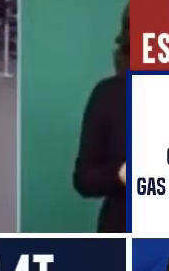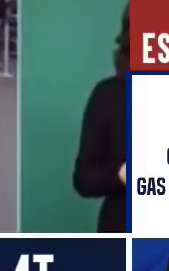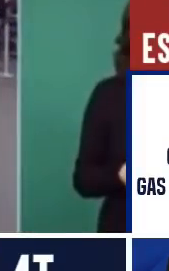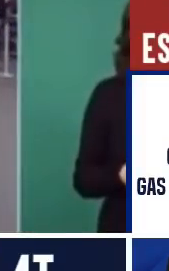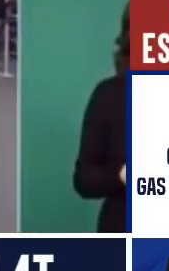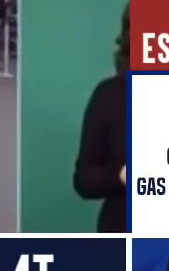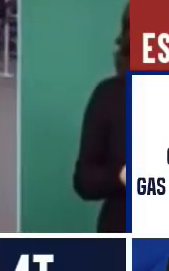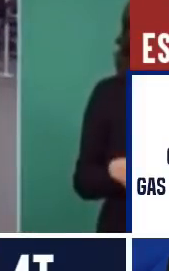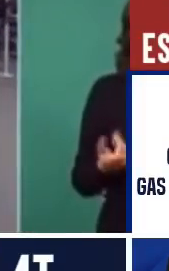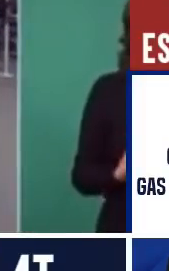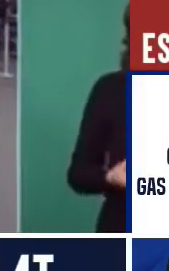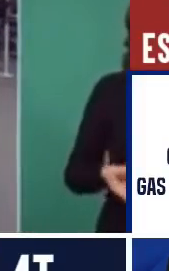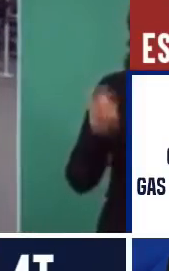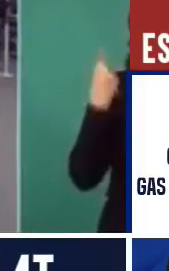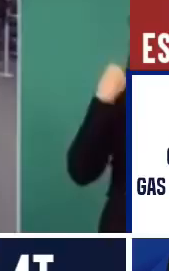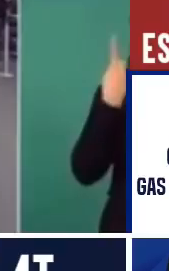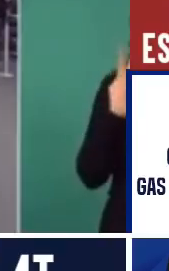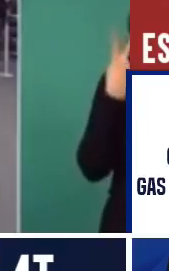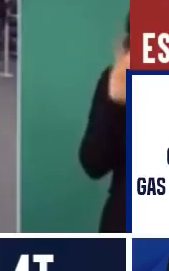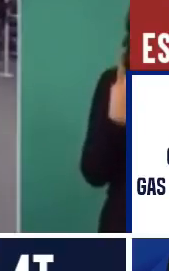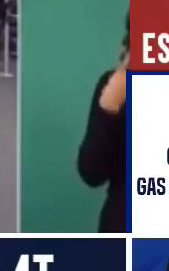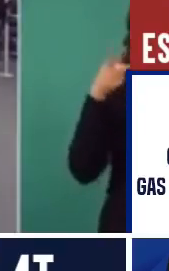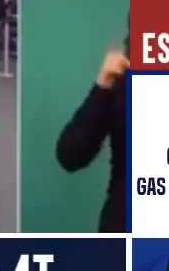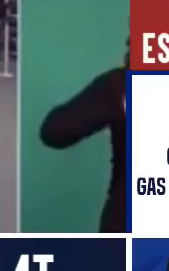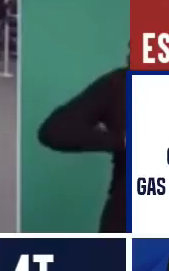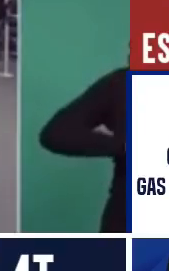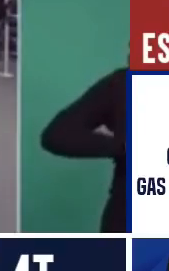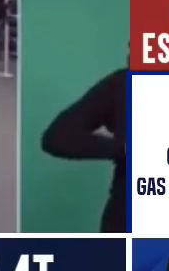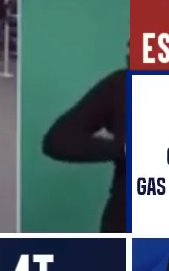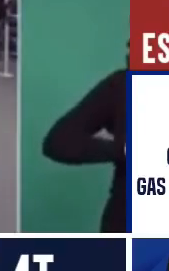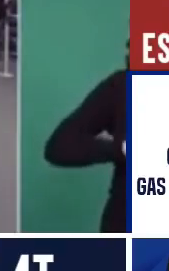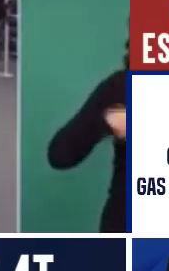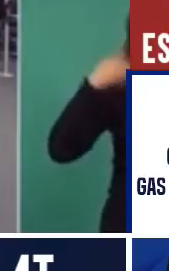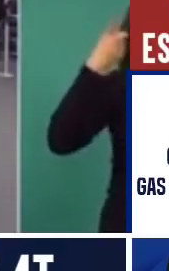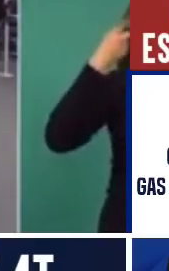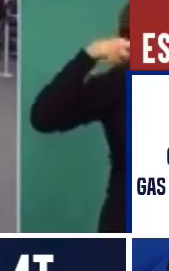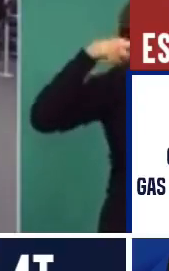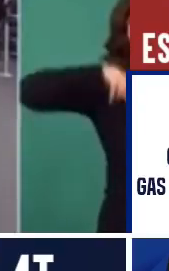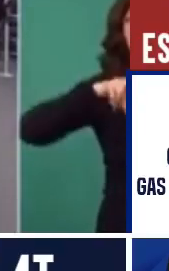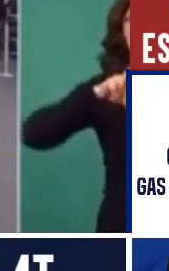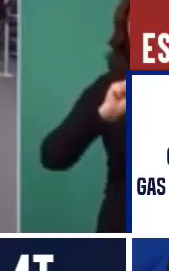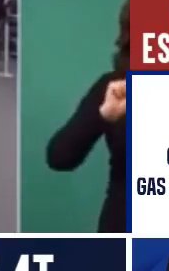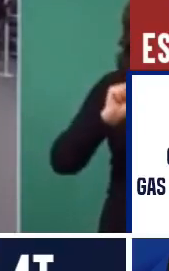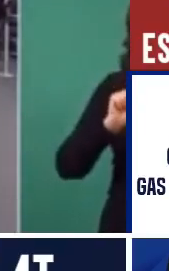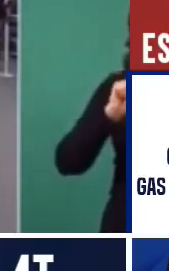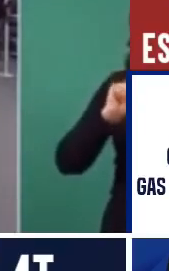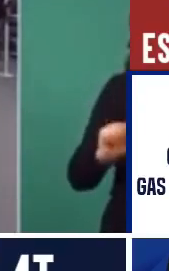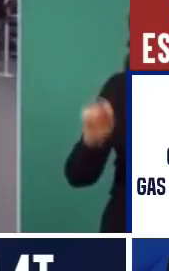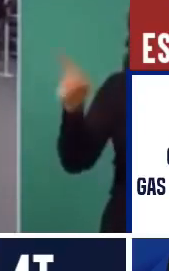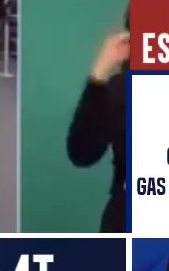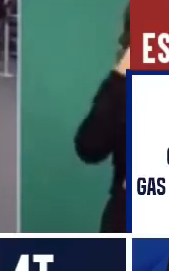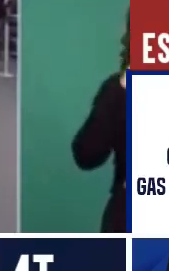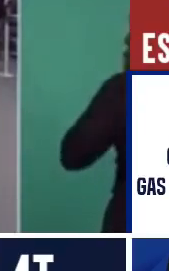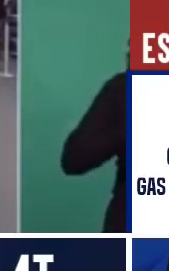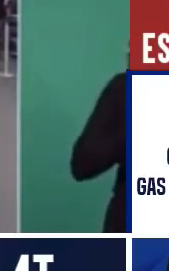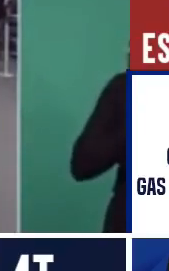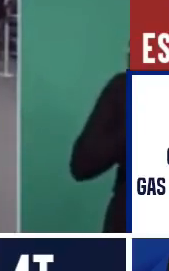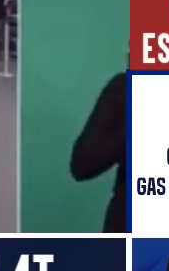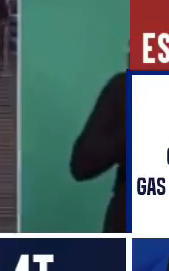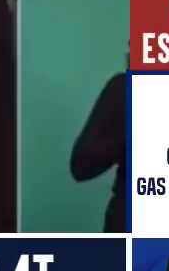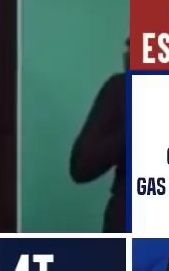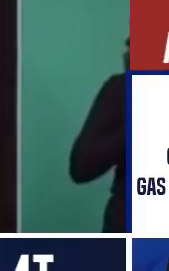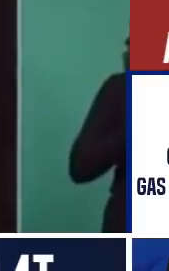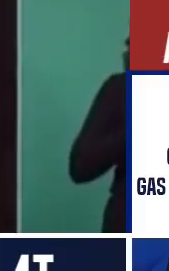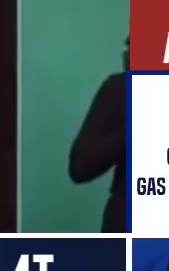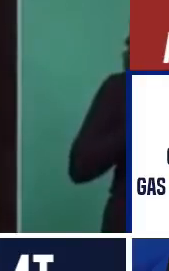Hace 2 días me informó la directora del SAT, que es la encargada de los